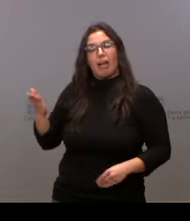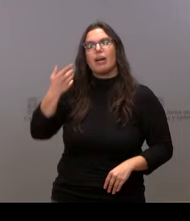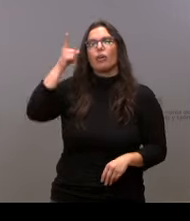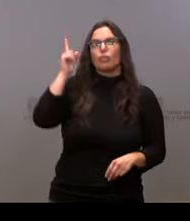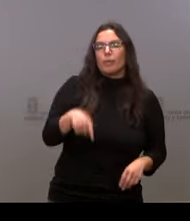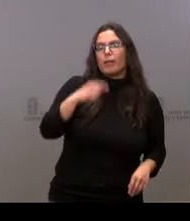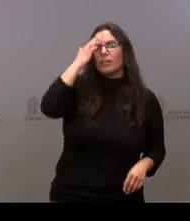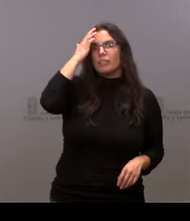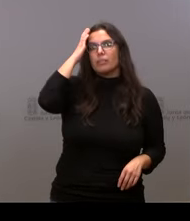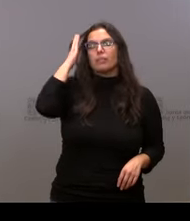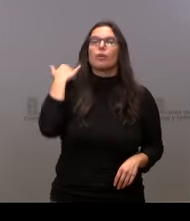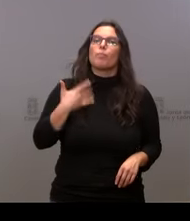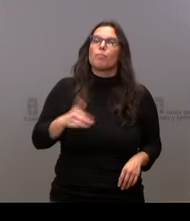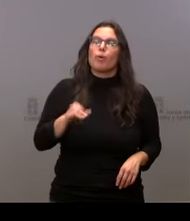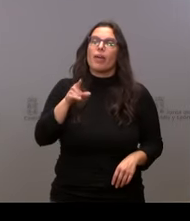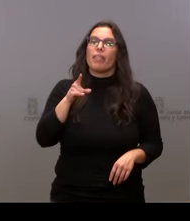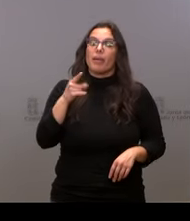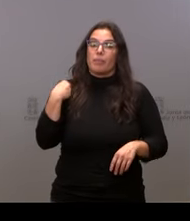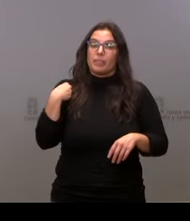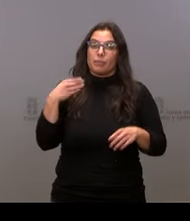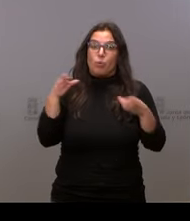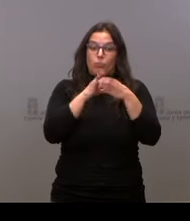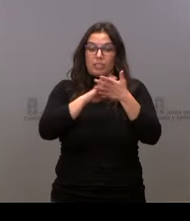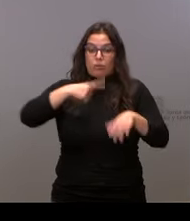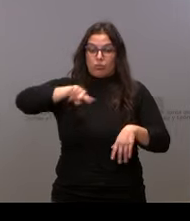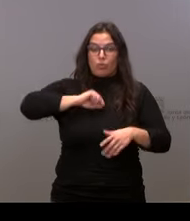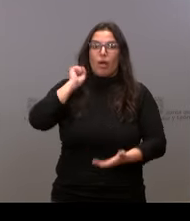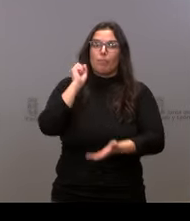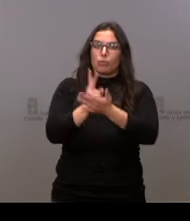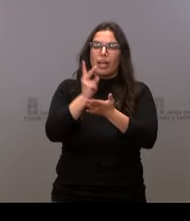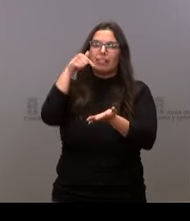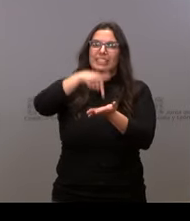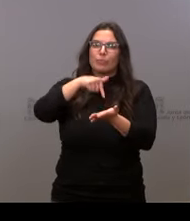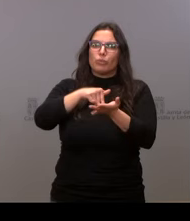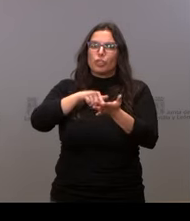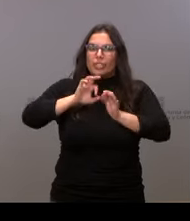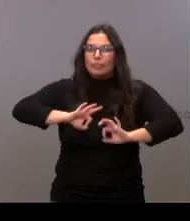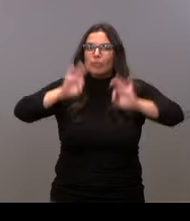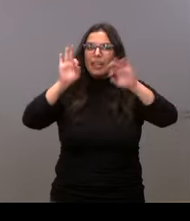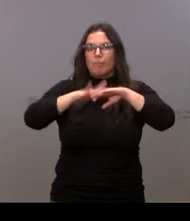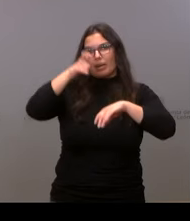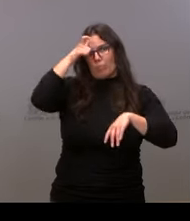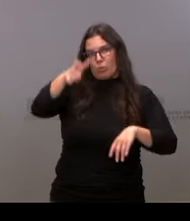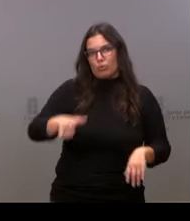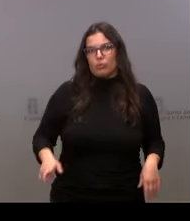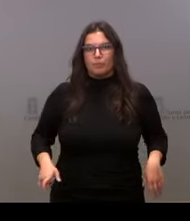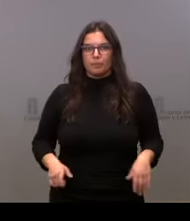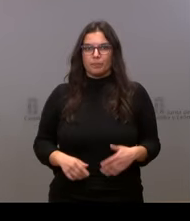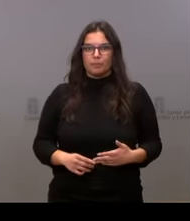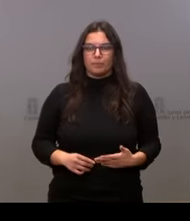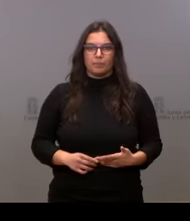apostar por parte de la junta de castilla y léon una fiscalidad diferenciada para el mundo rural